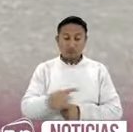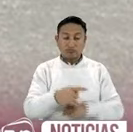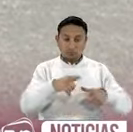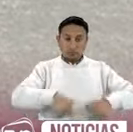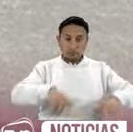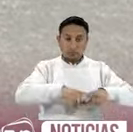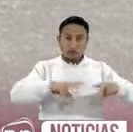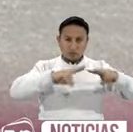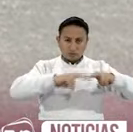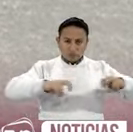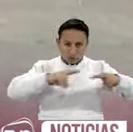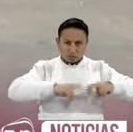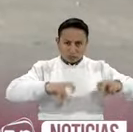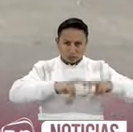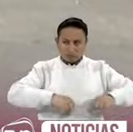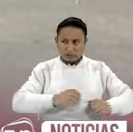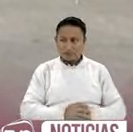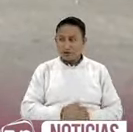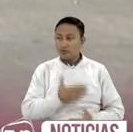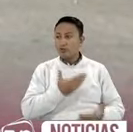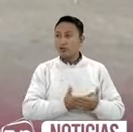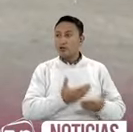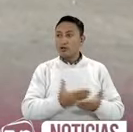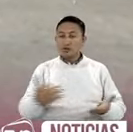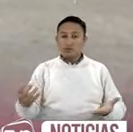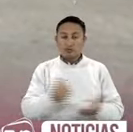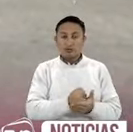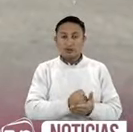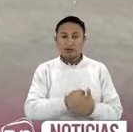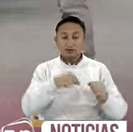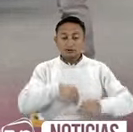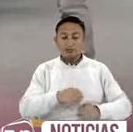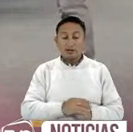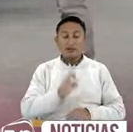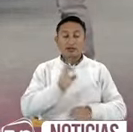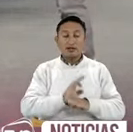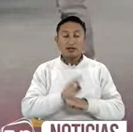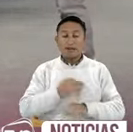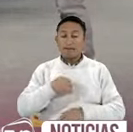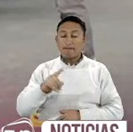lugar, recopilando evidencias y recolectando